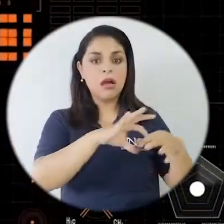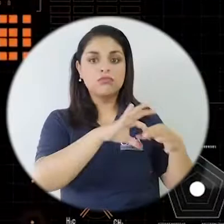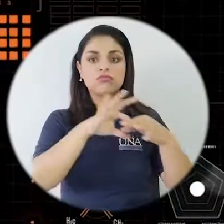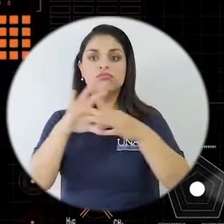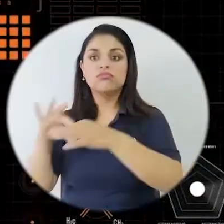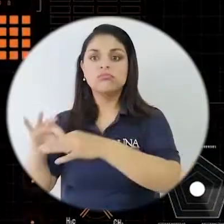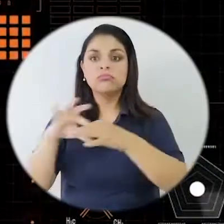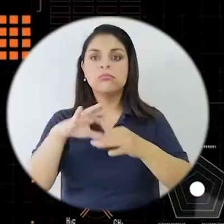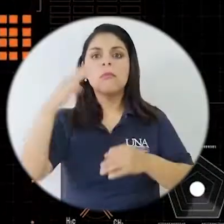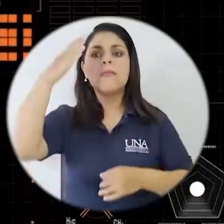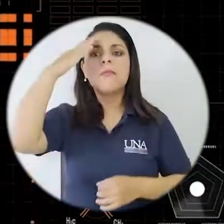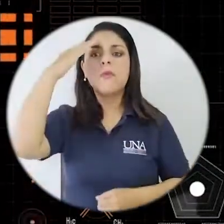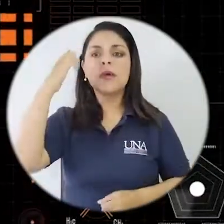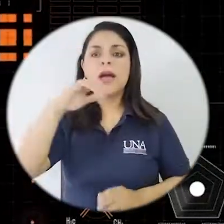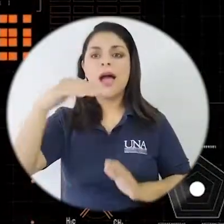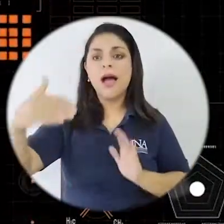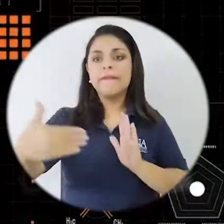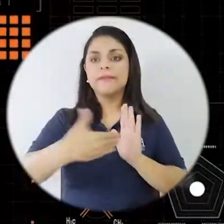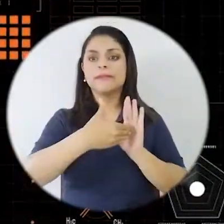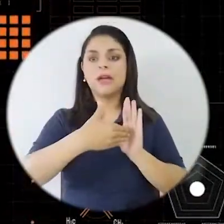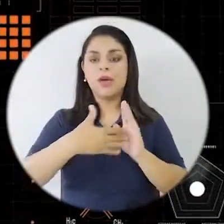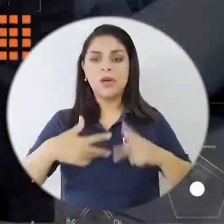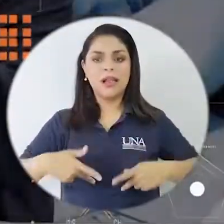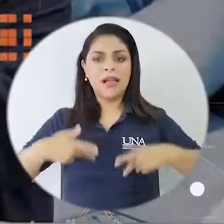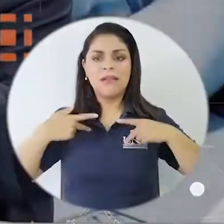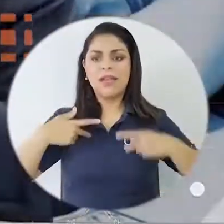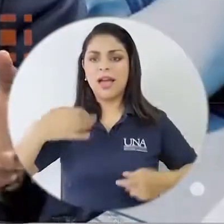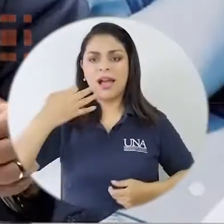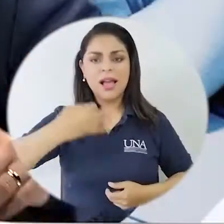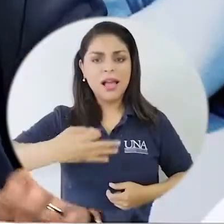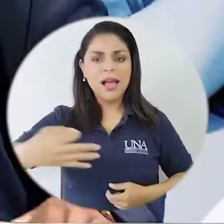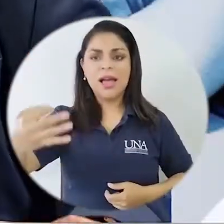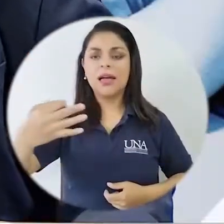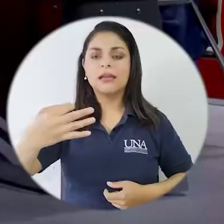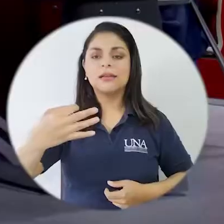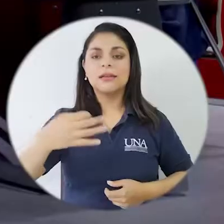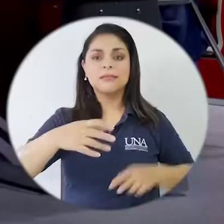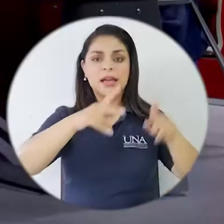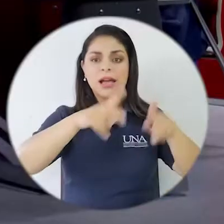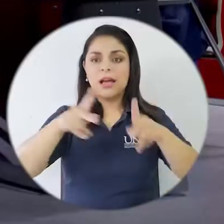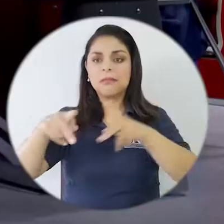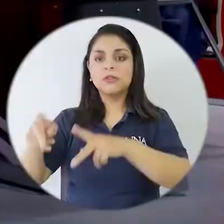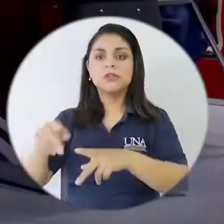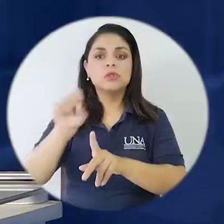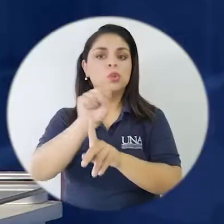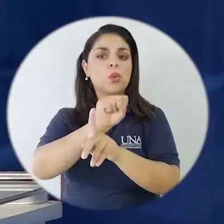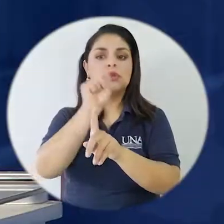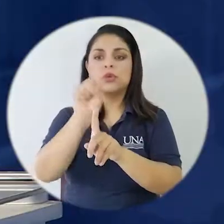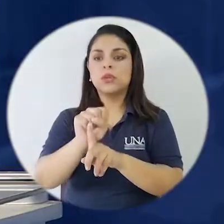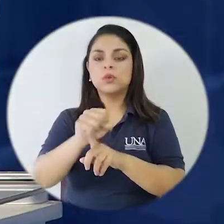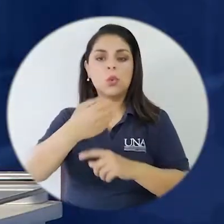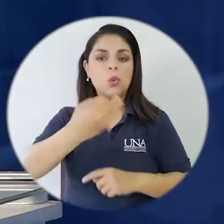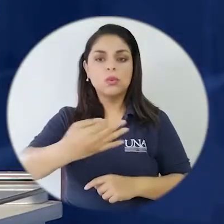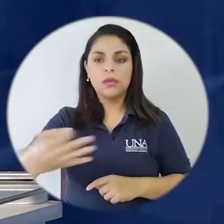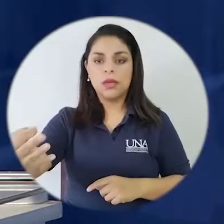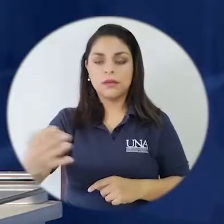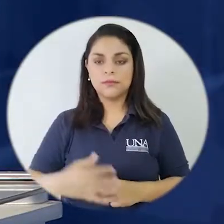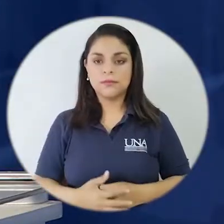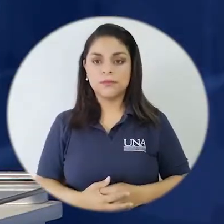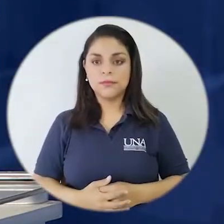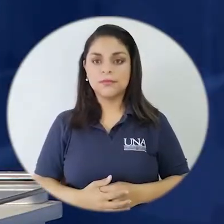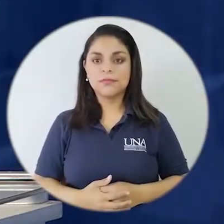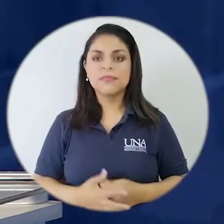en la vida a cada una de las personas en las situaciones más cotidianas. ¿Qué se entienden, digamos, en